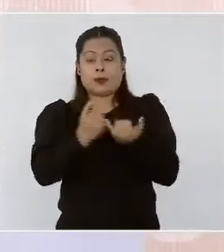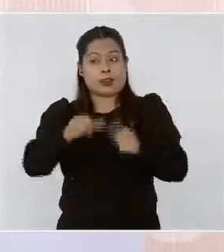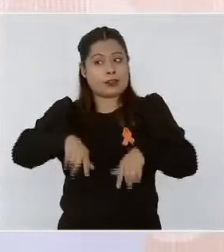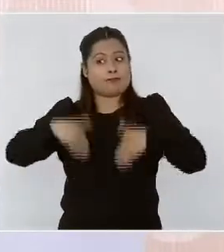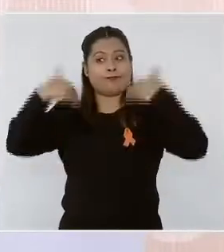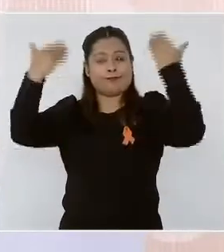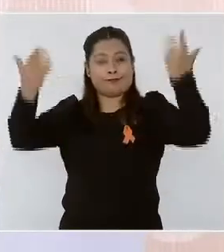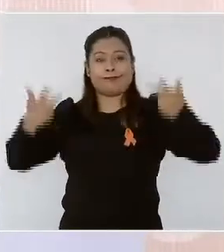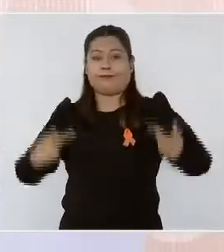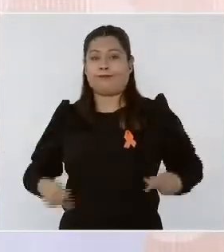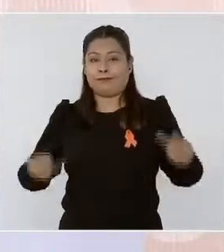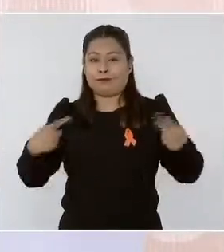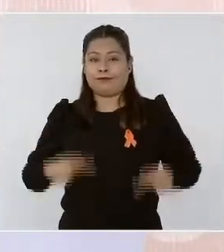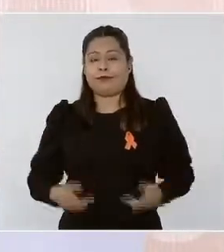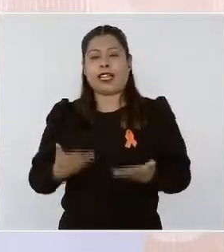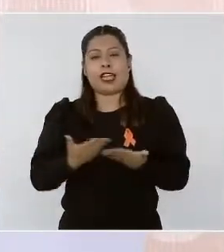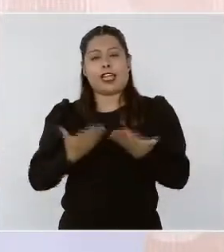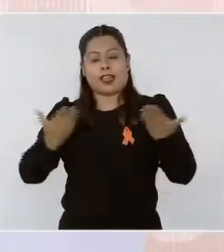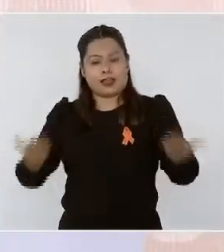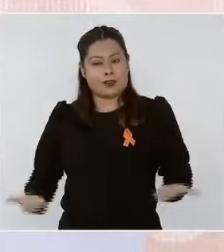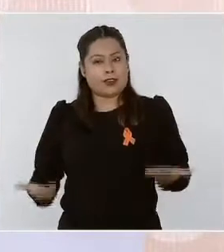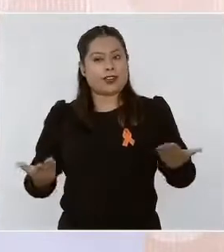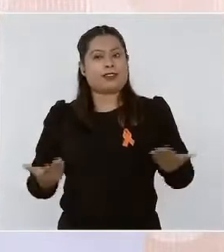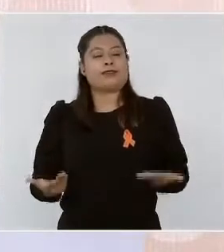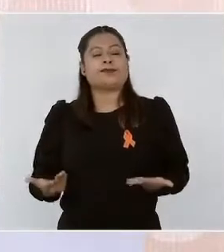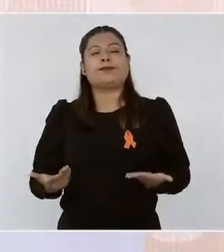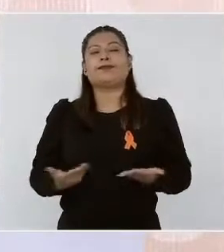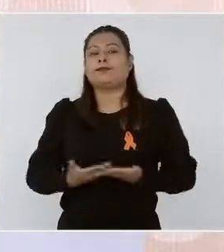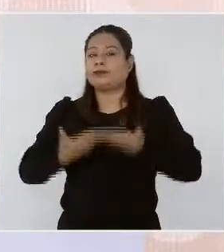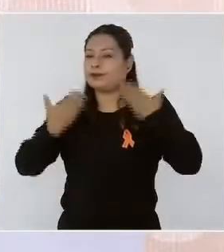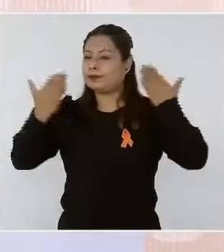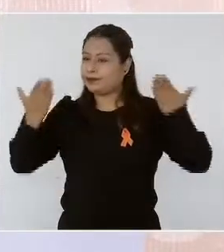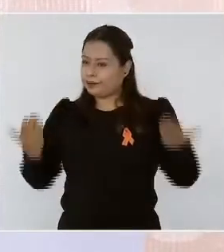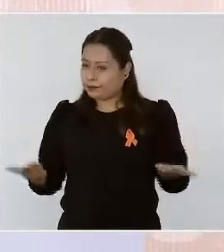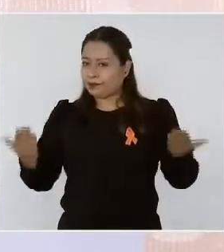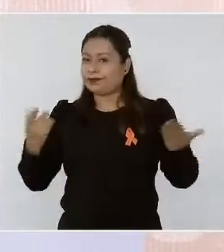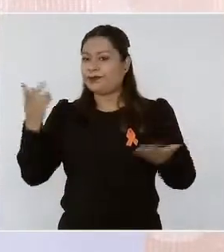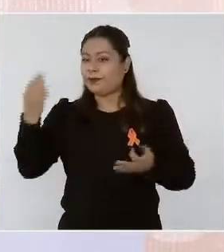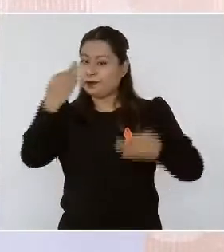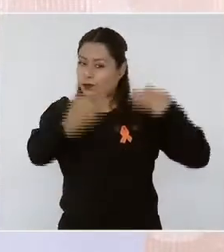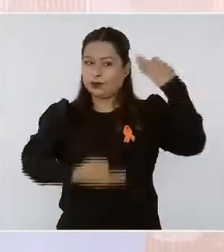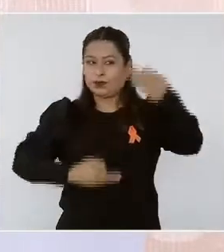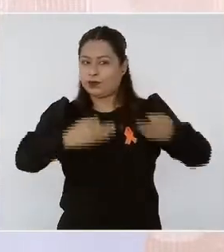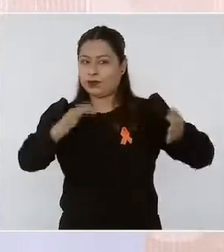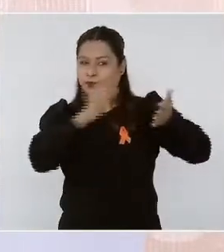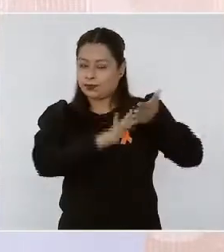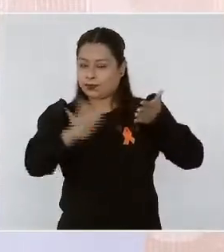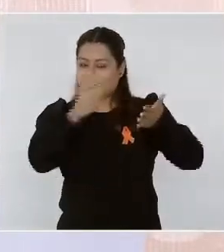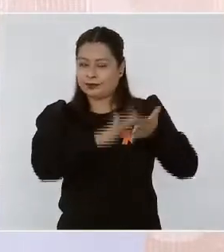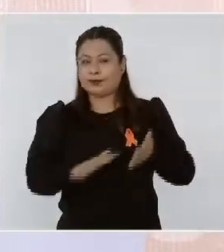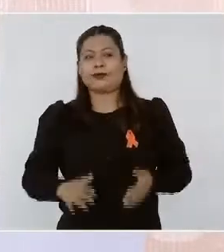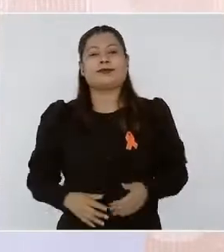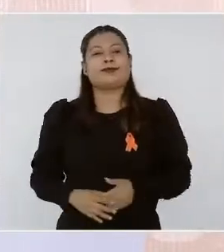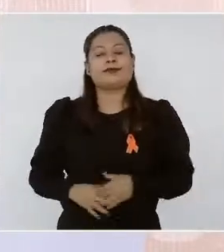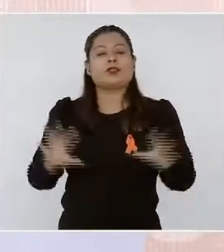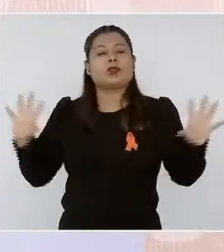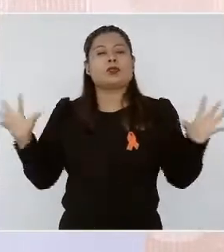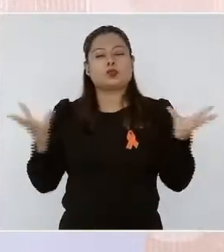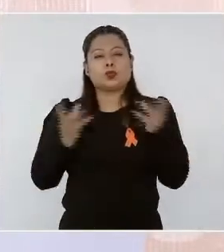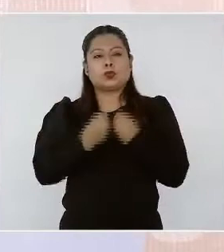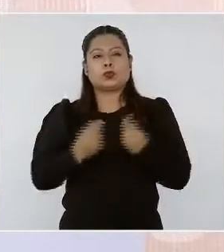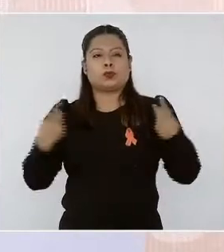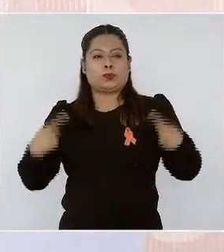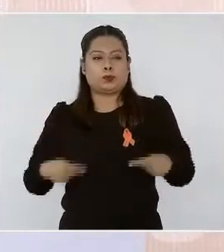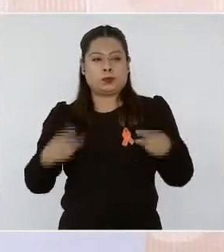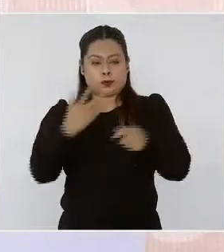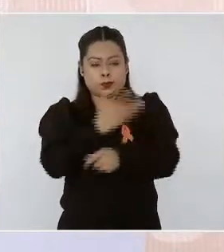lado? Ustedes, chicos, llegó el momento. Es el momento en que lean todos con nosotros. Junto con la gente